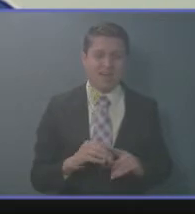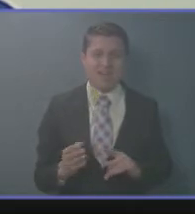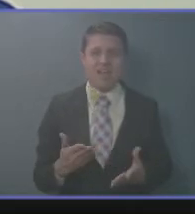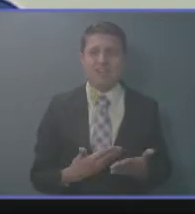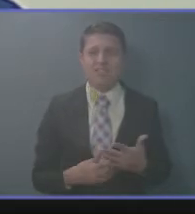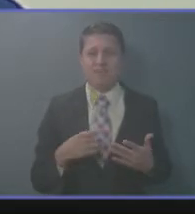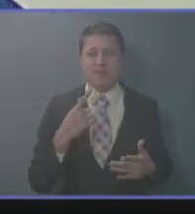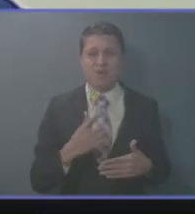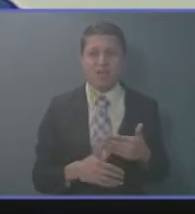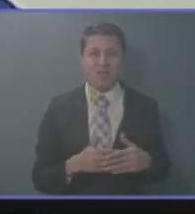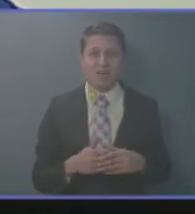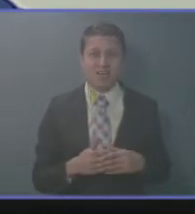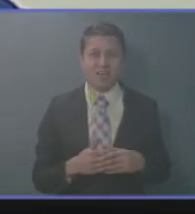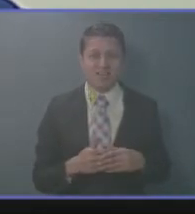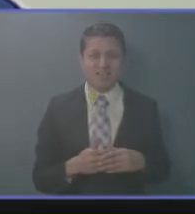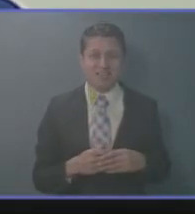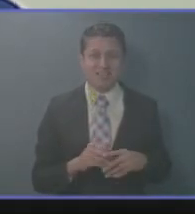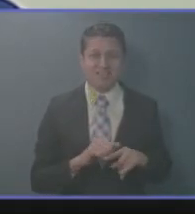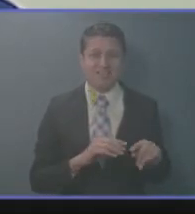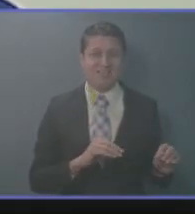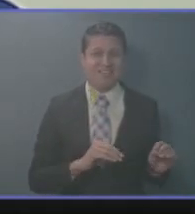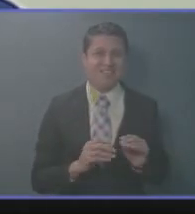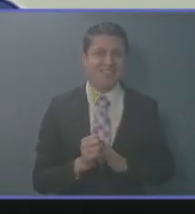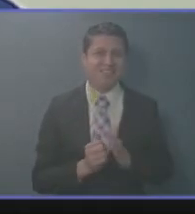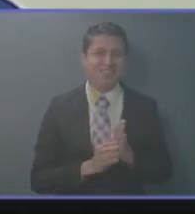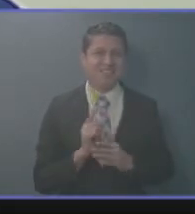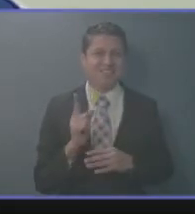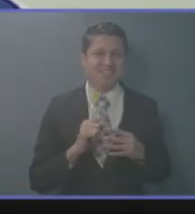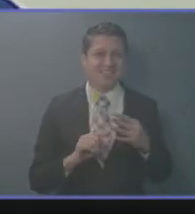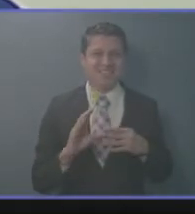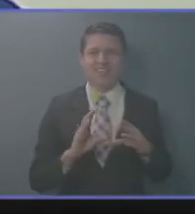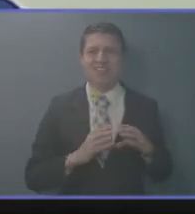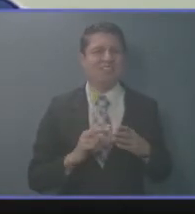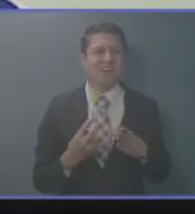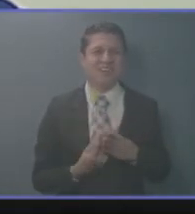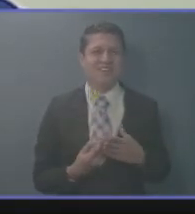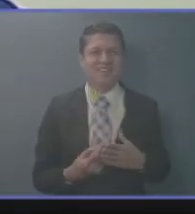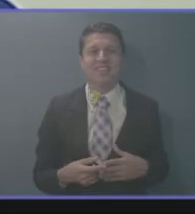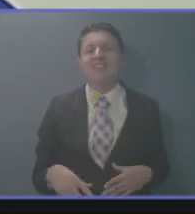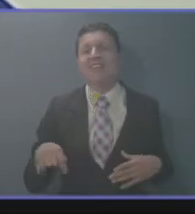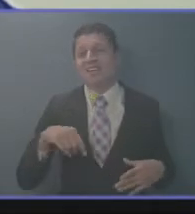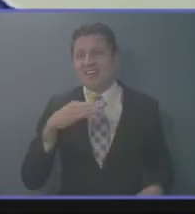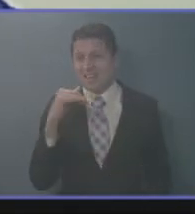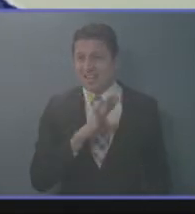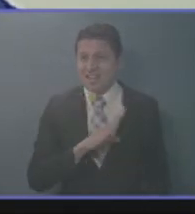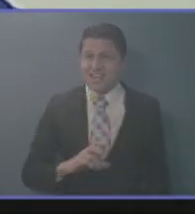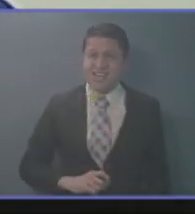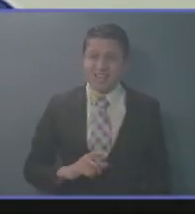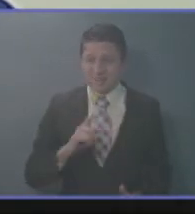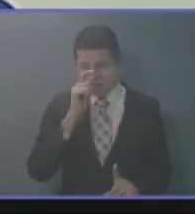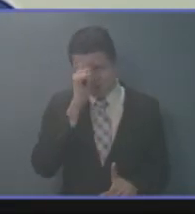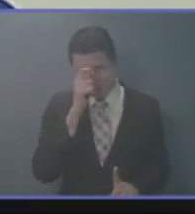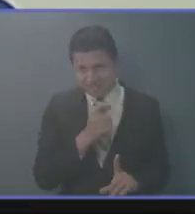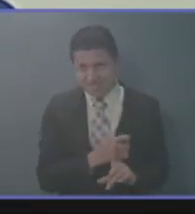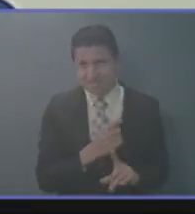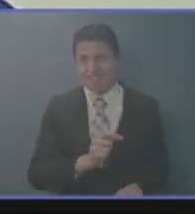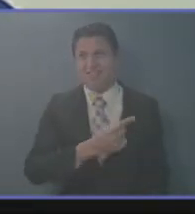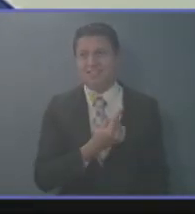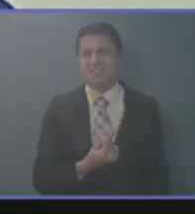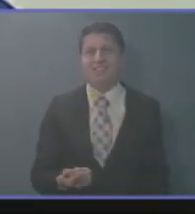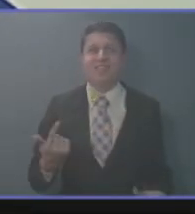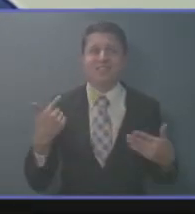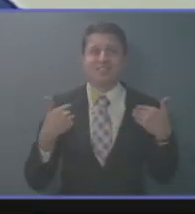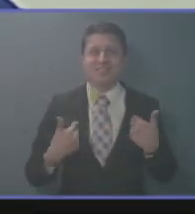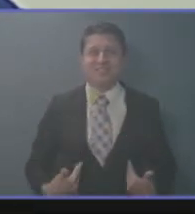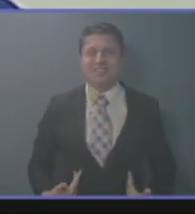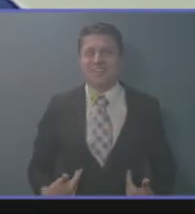1, que el artículo 1 de la Constitución contempla que El Salvador reconoce a la persona humana como el